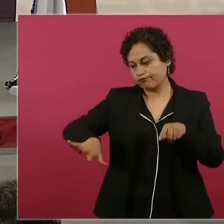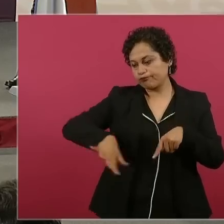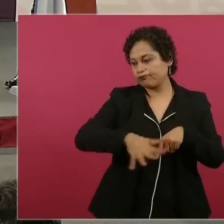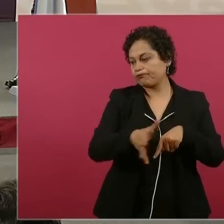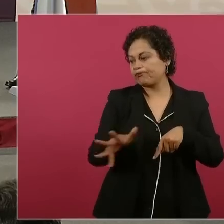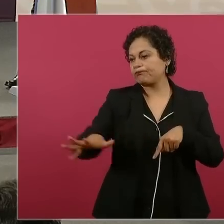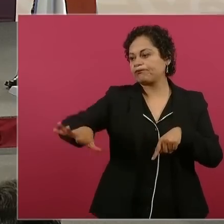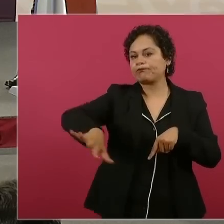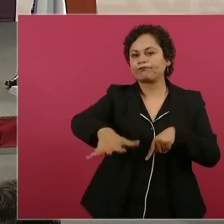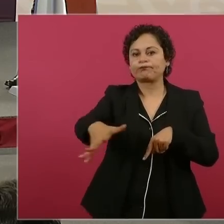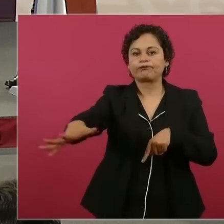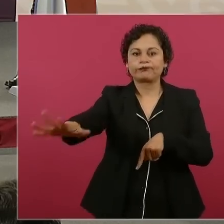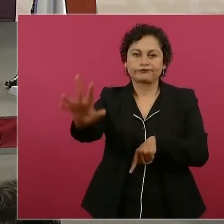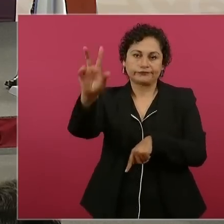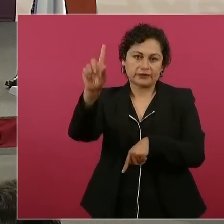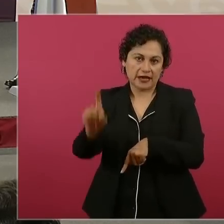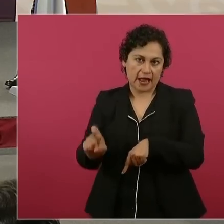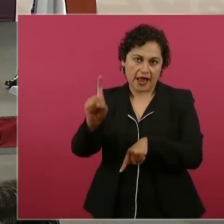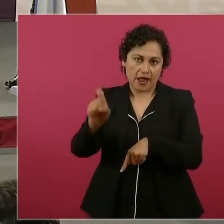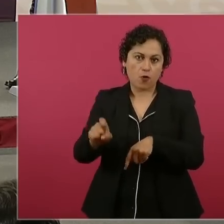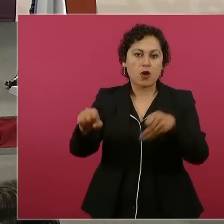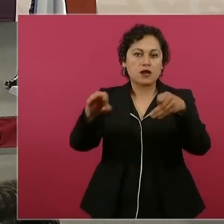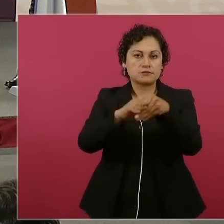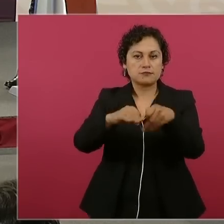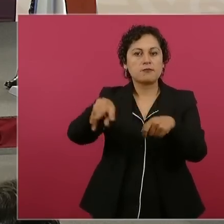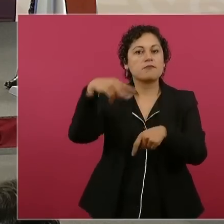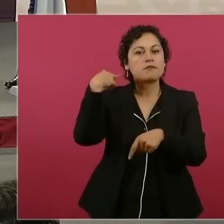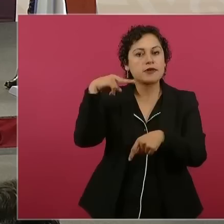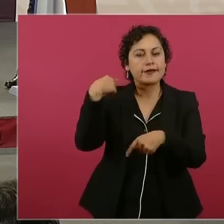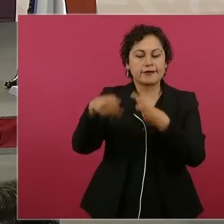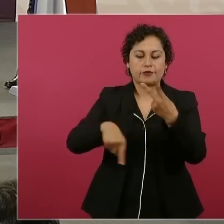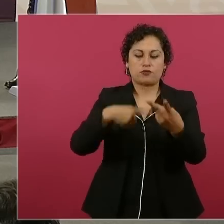una parte de Veracruz, Oaxaca,